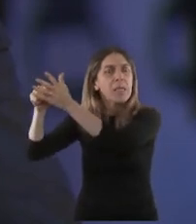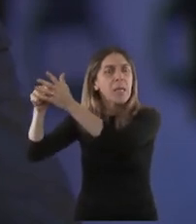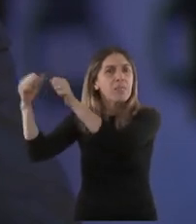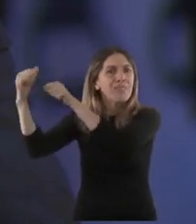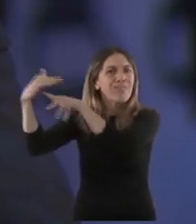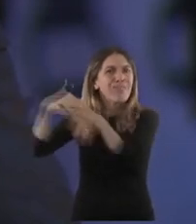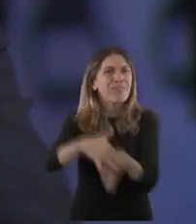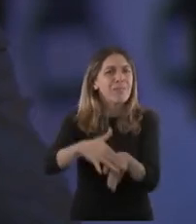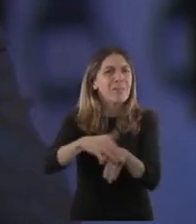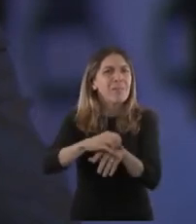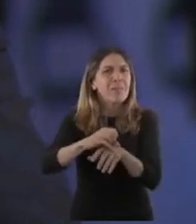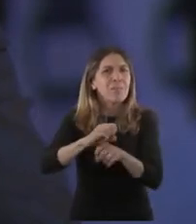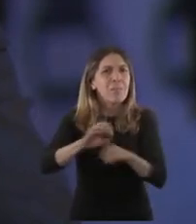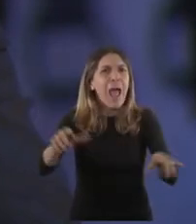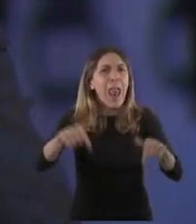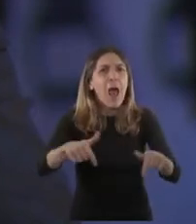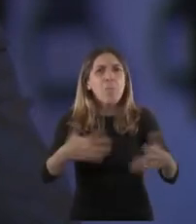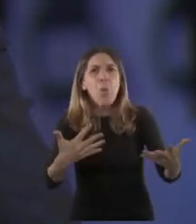de incertidumbre.